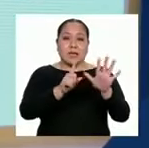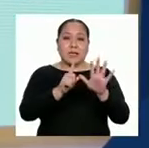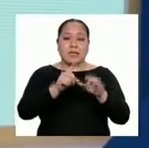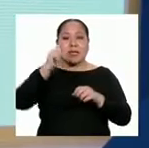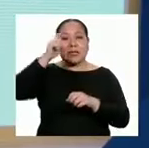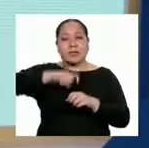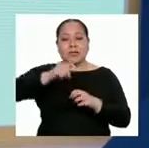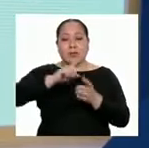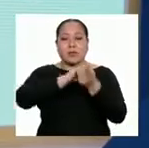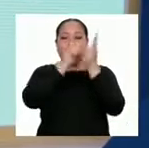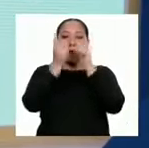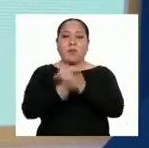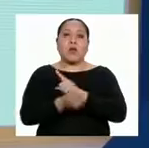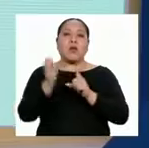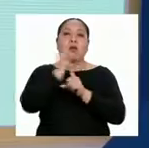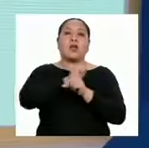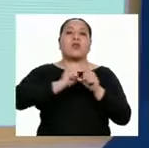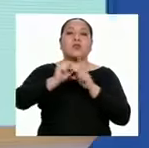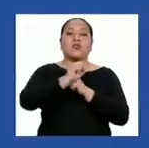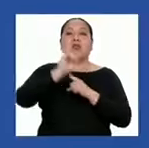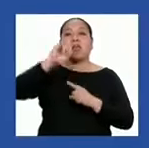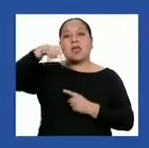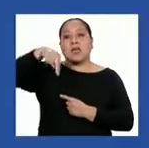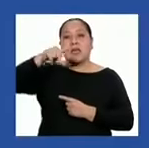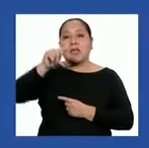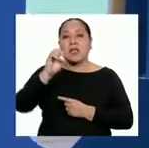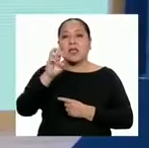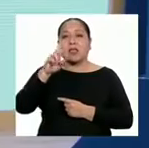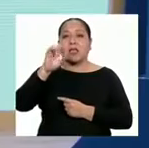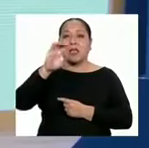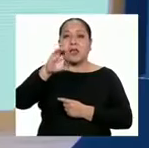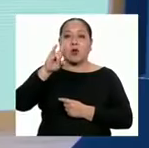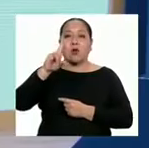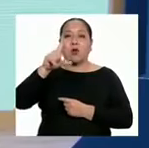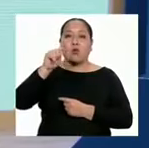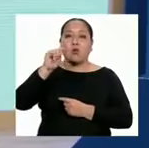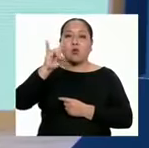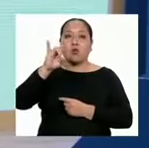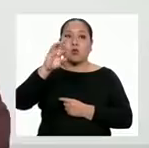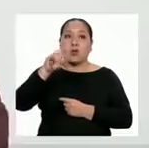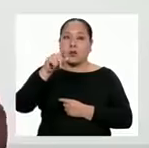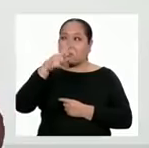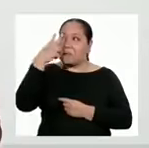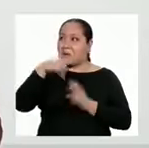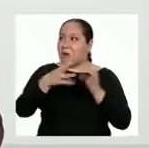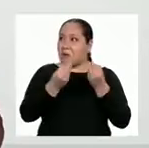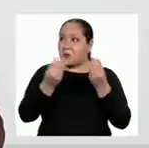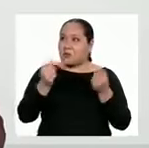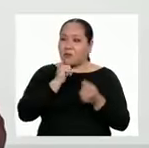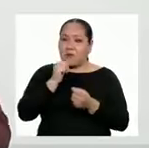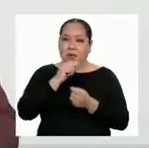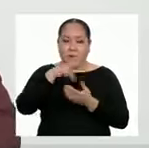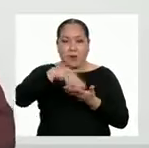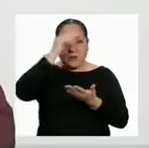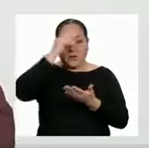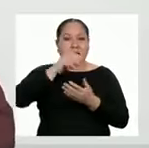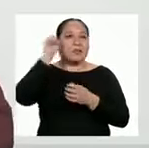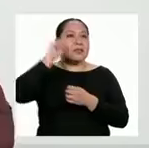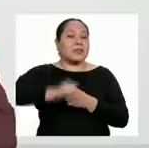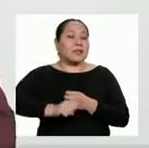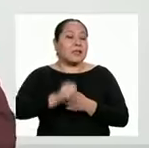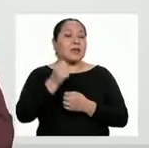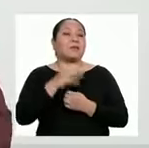convertirnos en una sociedad intercultural. Veo que hay muchas cosas por aprender. Así es,